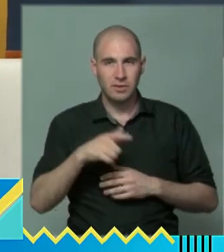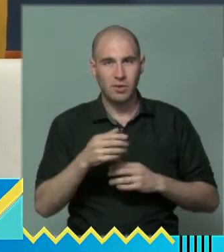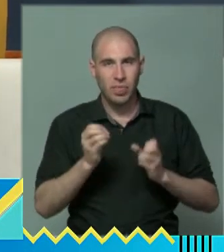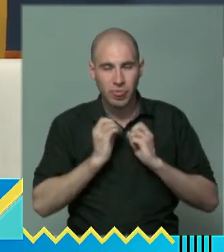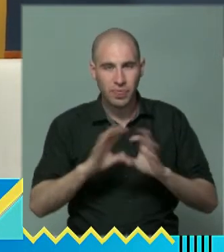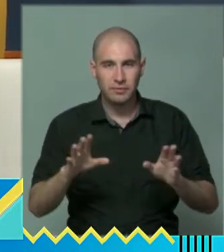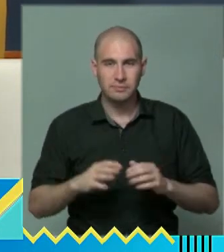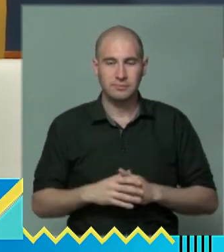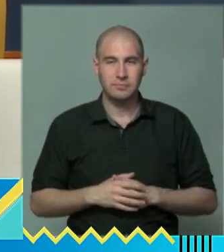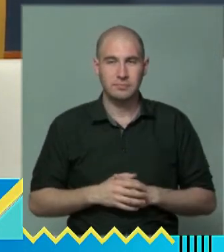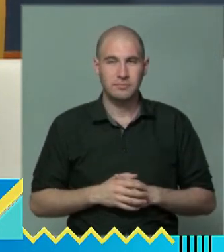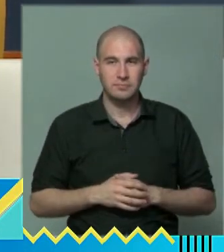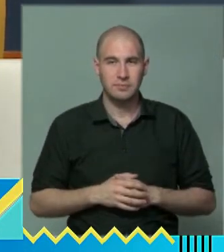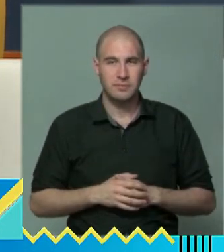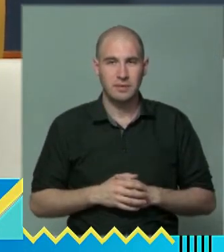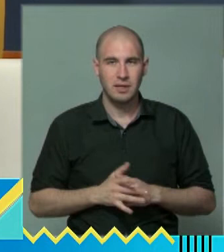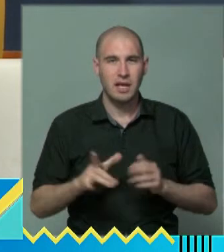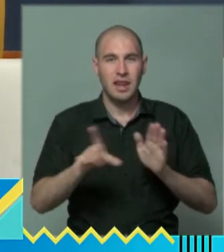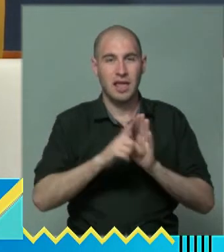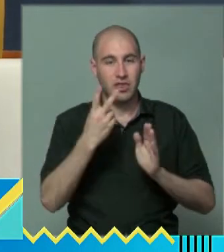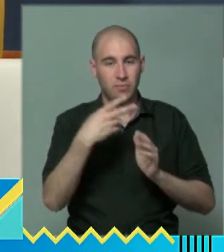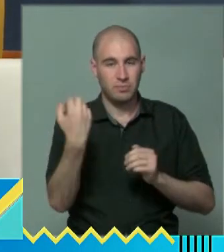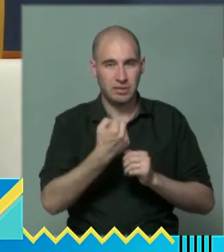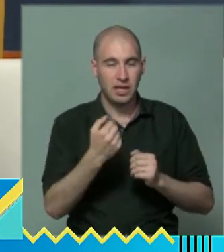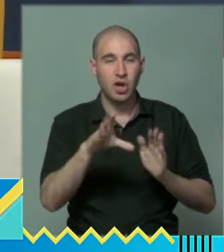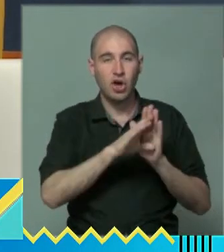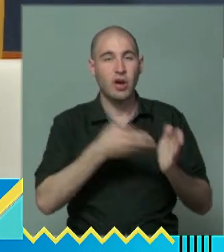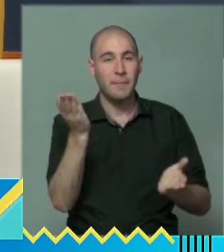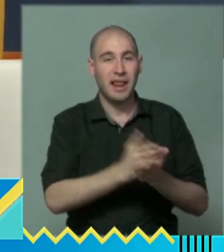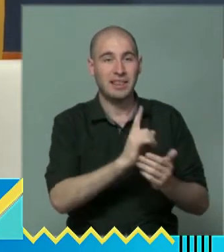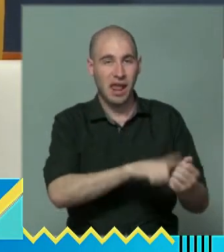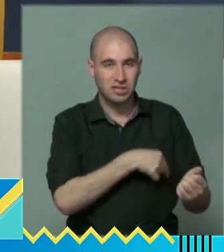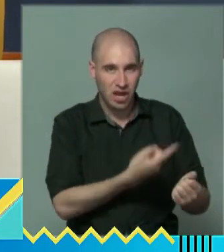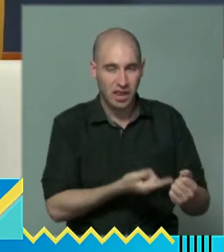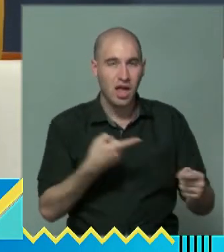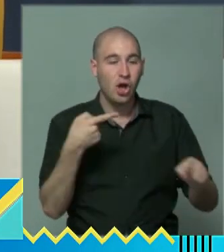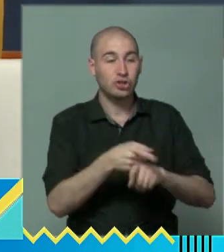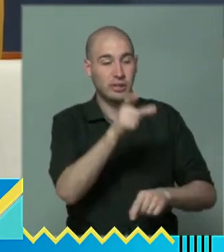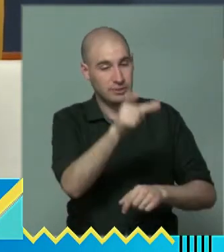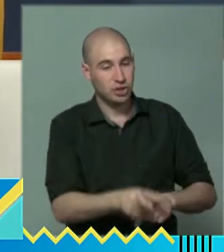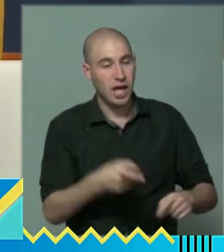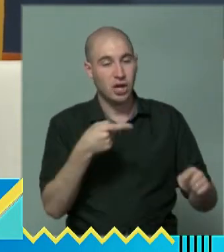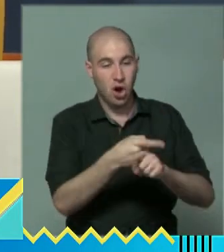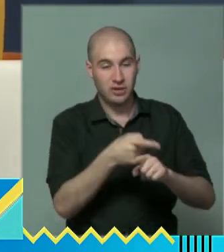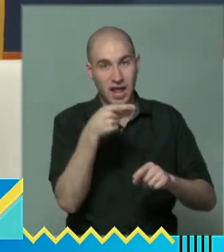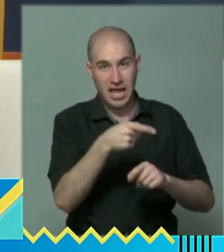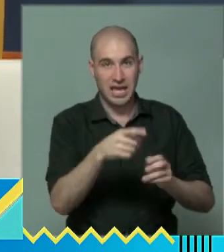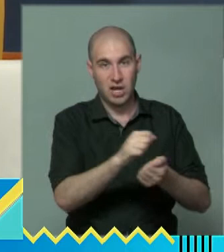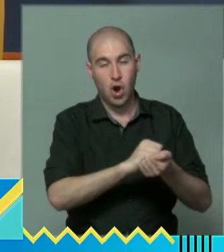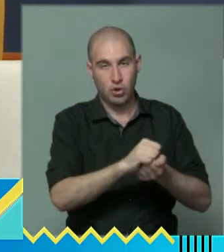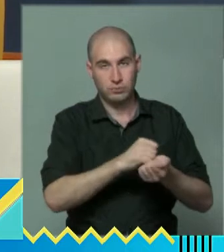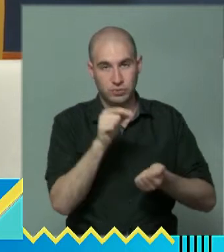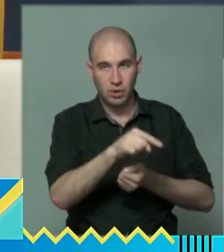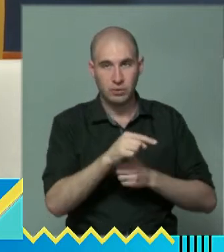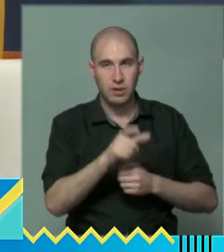disparar dos normas fundamentales. Una es el Código Penal tradicional en contra de la persona que efectuó el acto, de